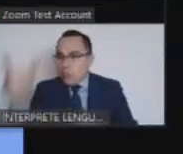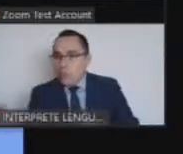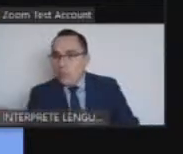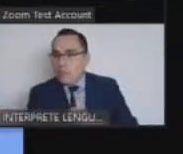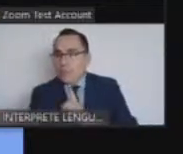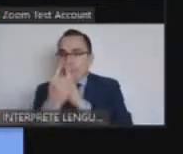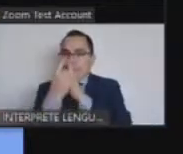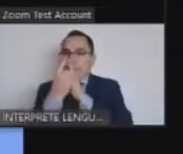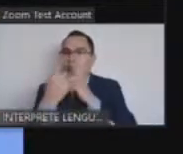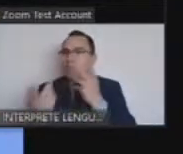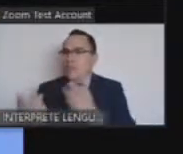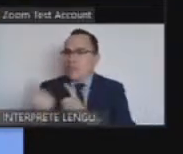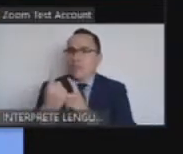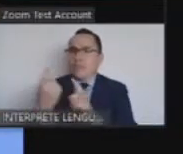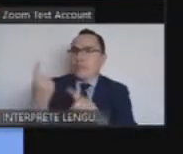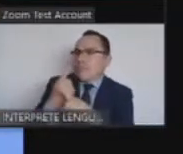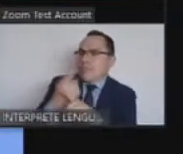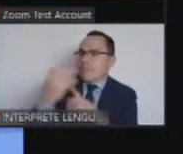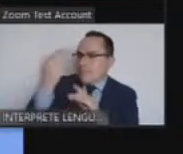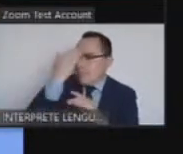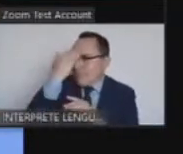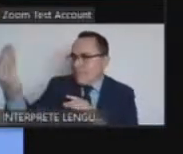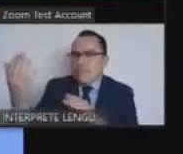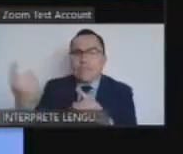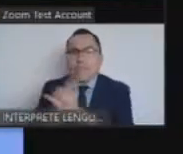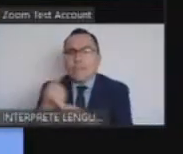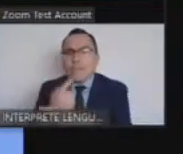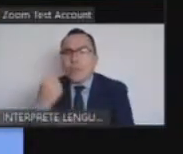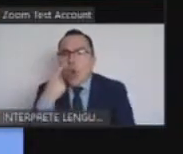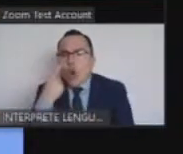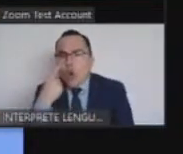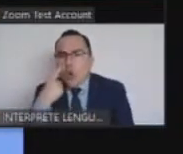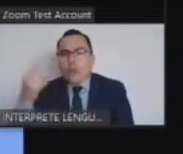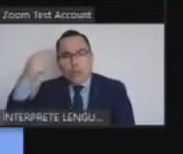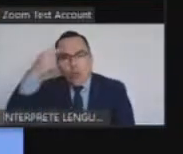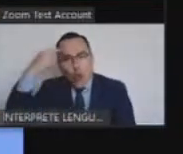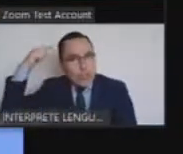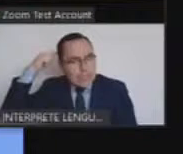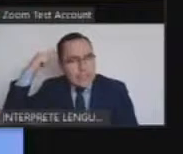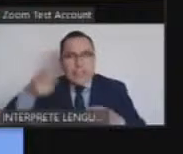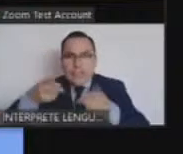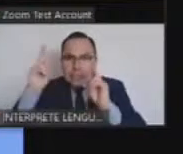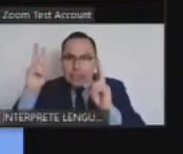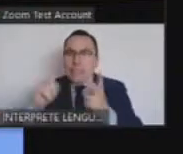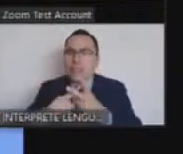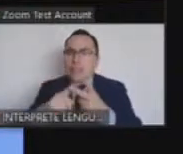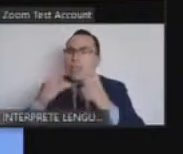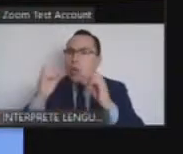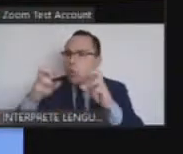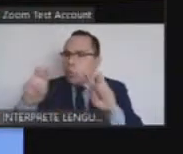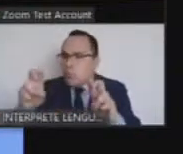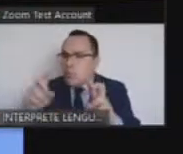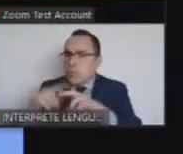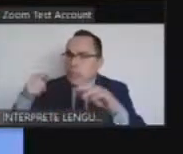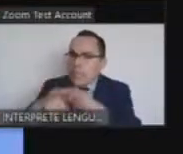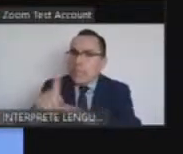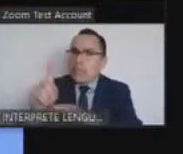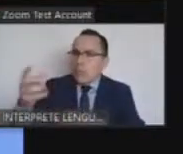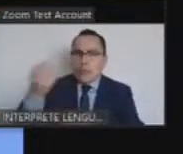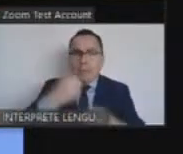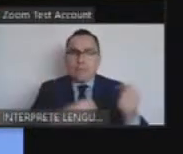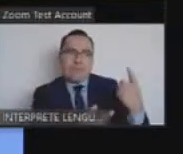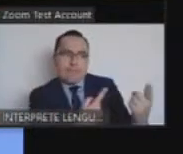la actuación de tribunales desde el punto de vista de su conocimiento, su conciencia de derecho, las posibilidades de obtener asesoría y